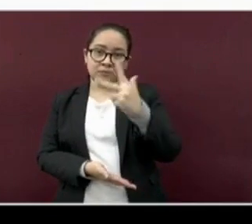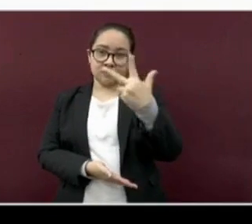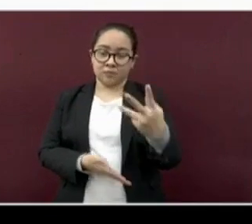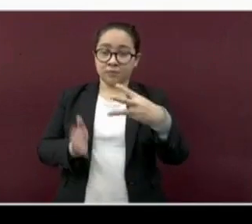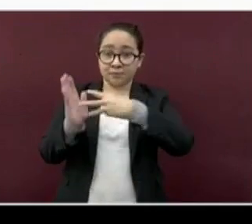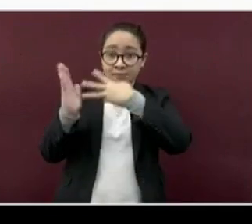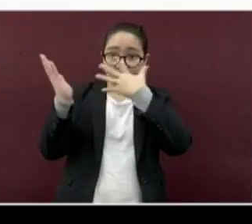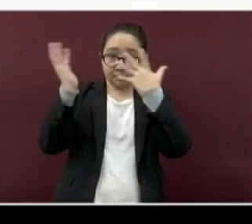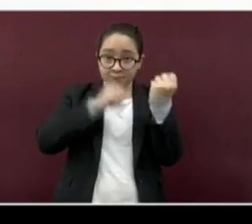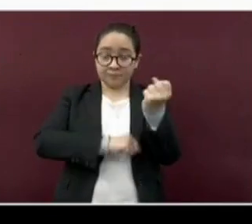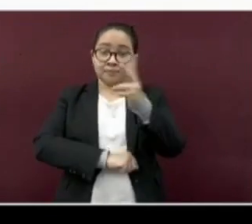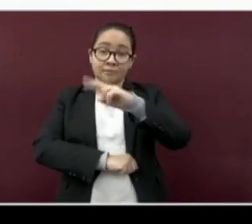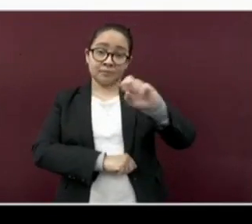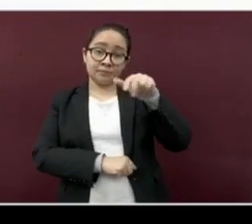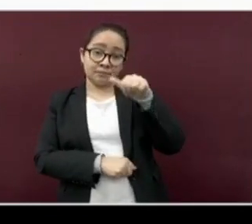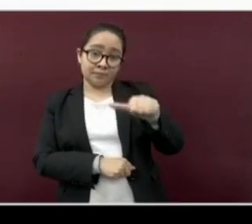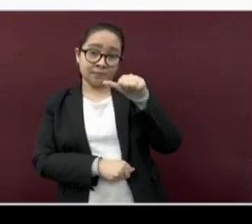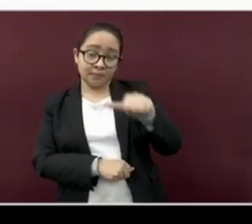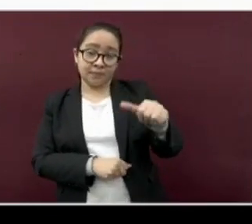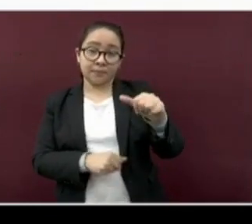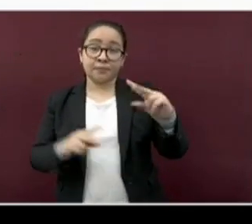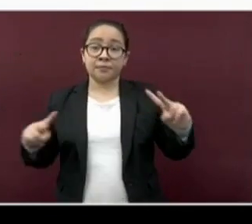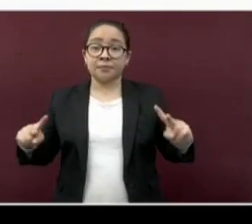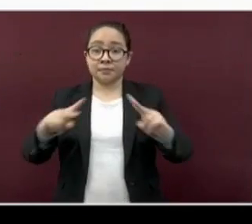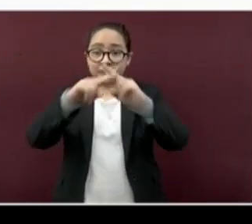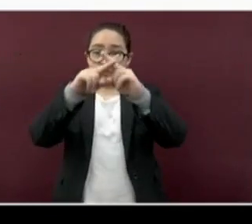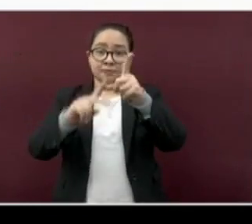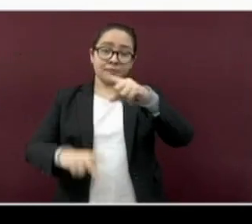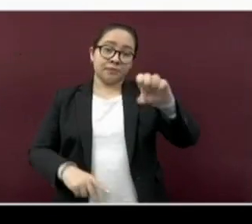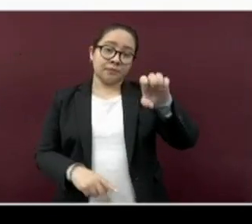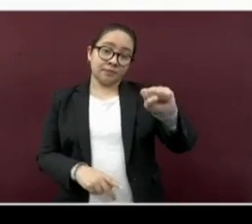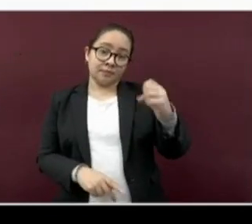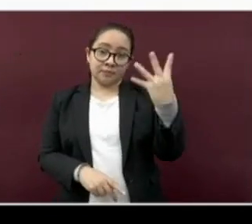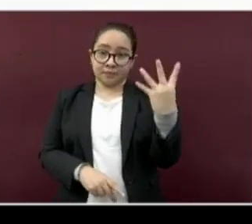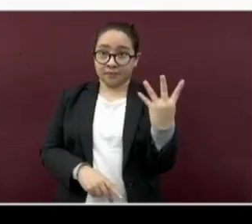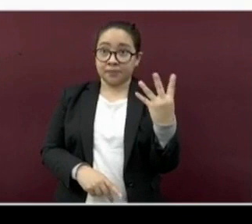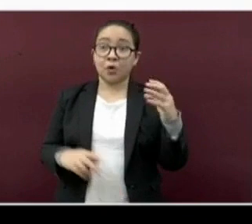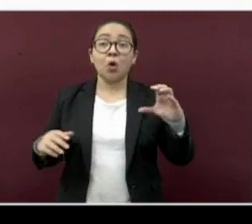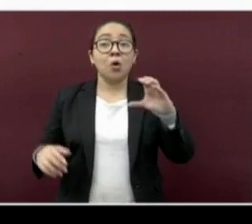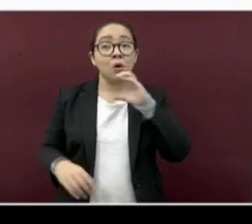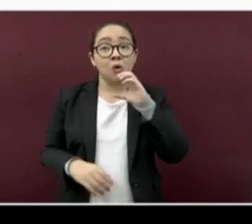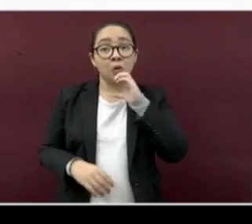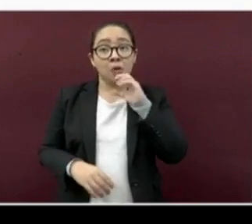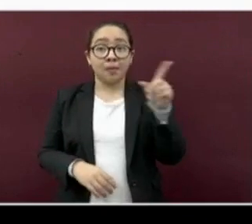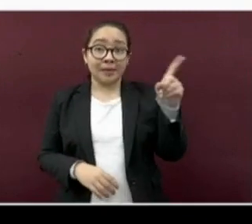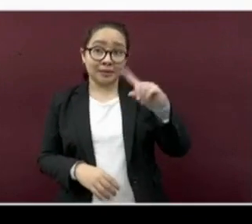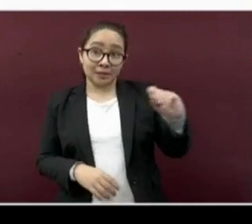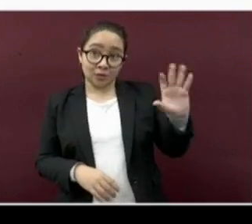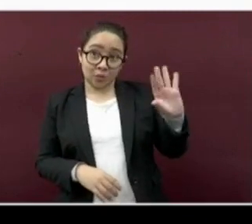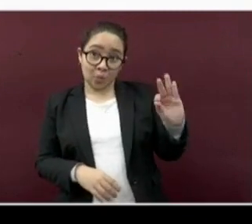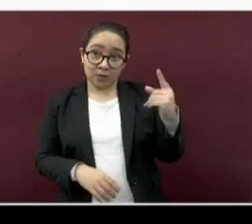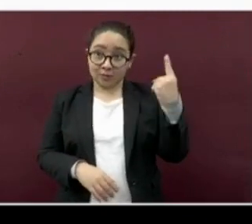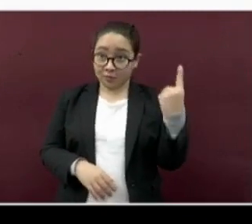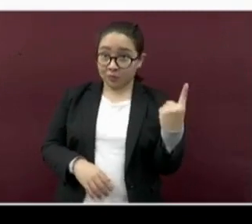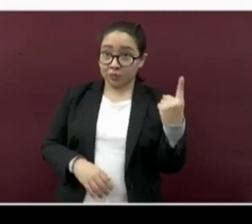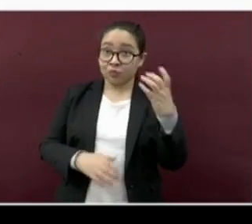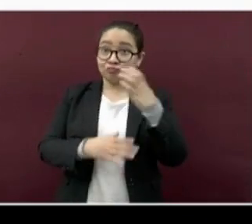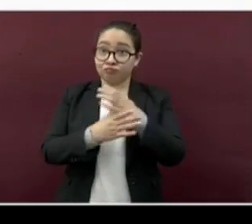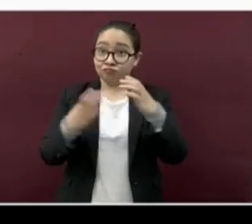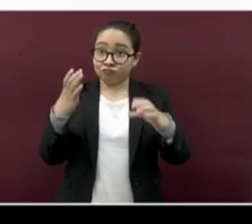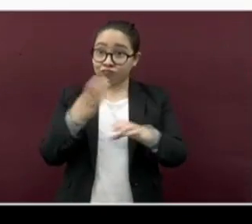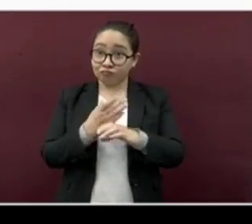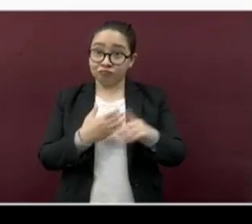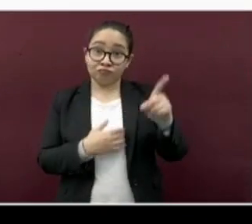Torre, 216. Poza Rica, 164. Córdoba, 141.